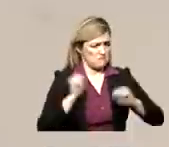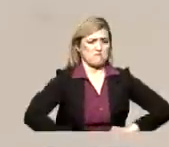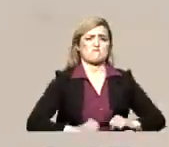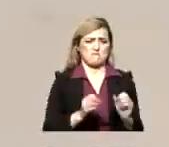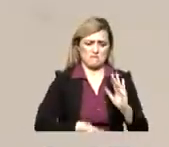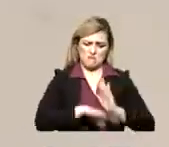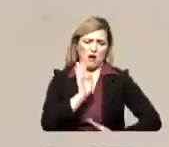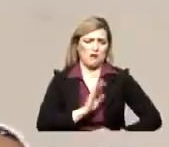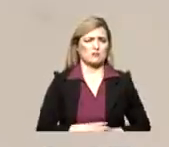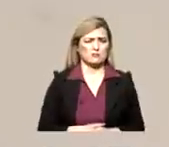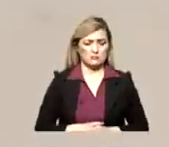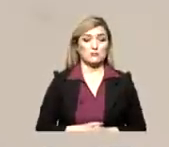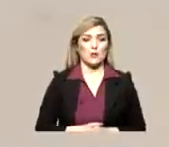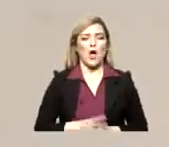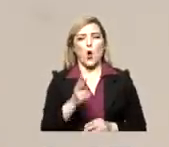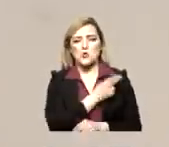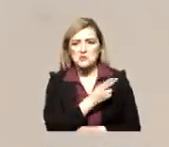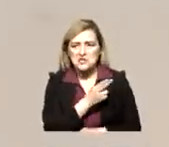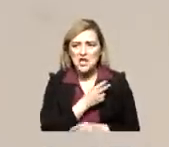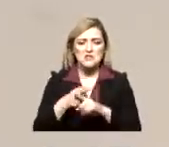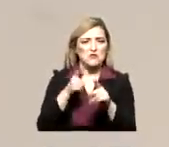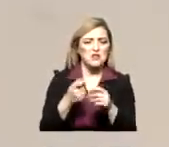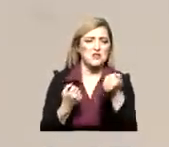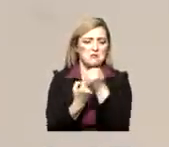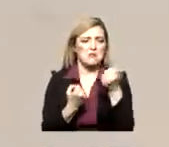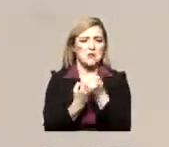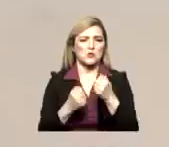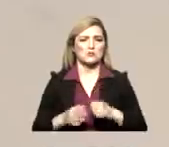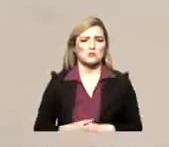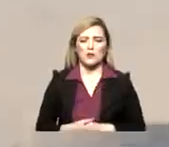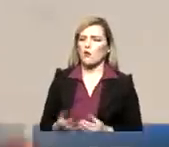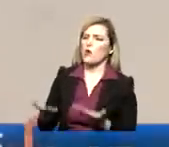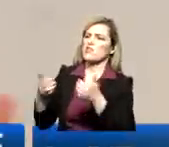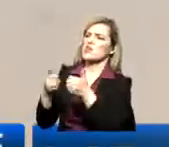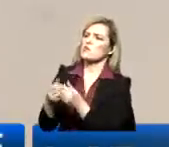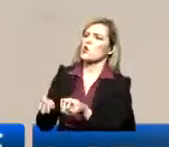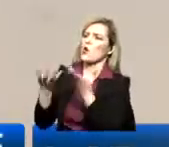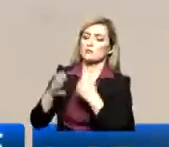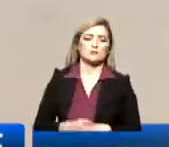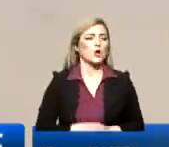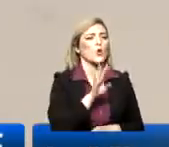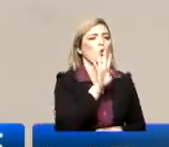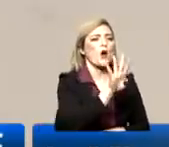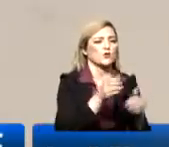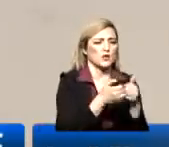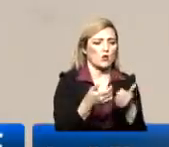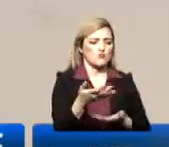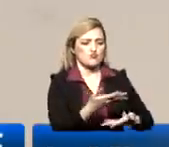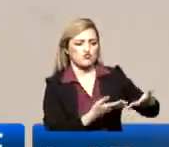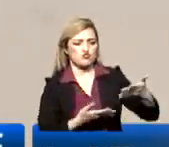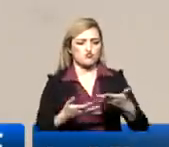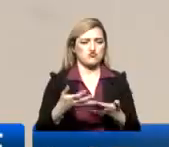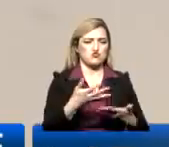cada vez están sumando la academia, las universidades y todo. 4 máquinas. Sí, cada máquina tiene la posibilidad de procesar alrededor